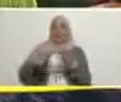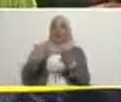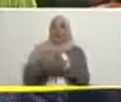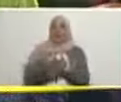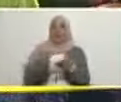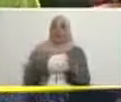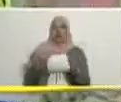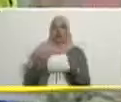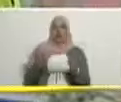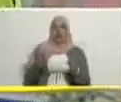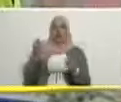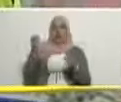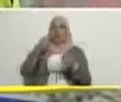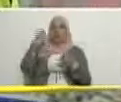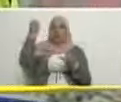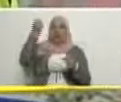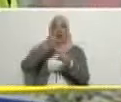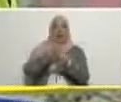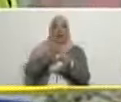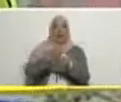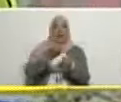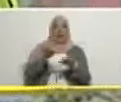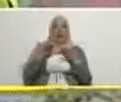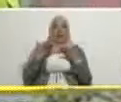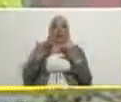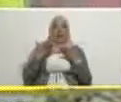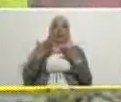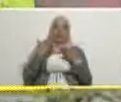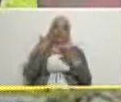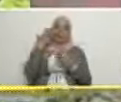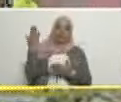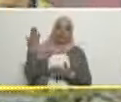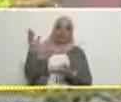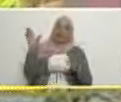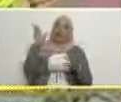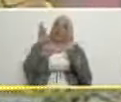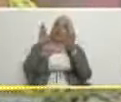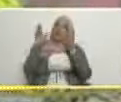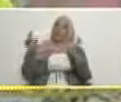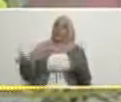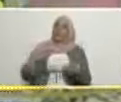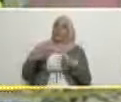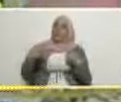¡Hasta la victoria siempre! ¡Venceremos! ¡Música!